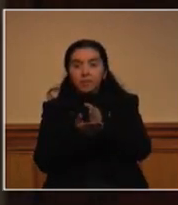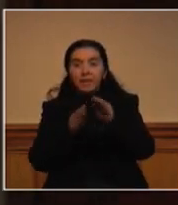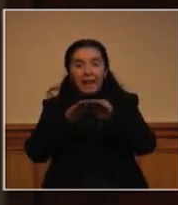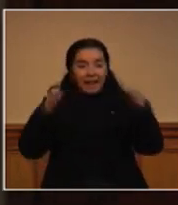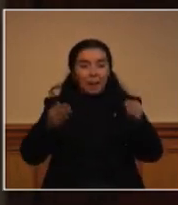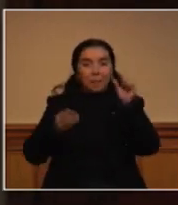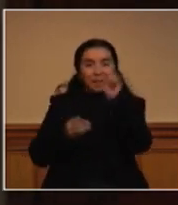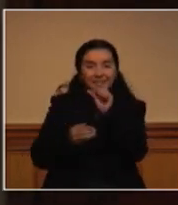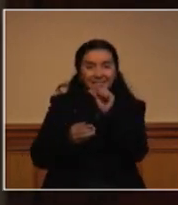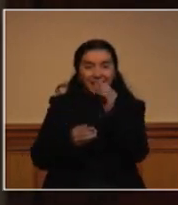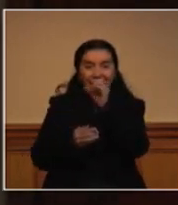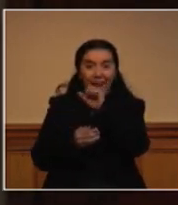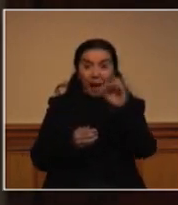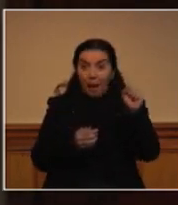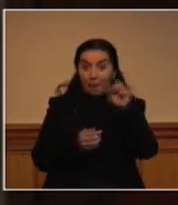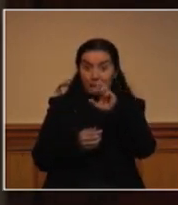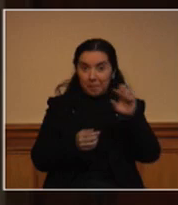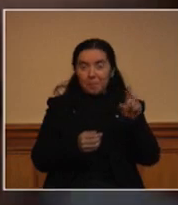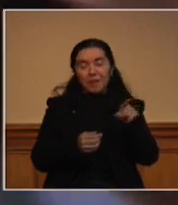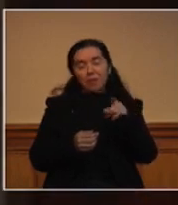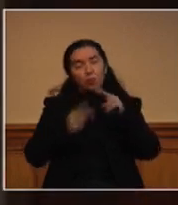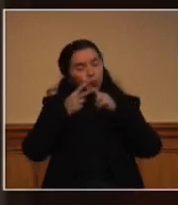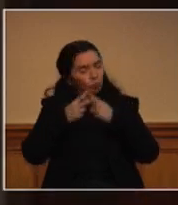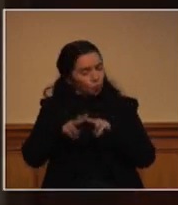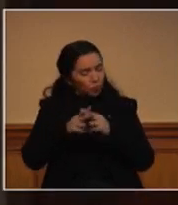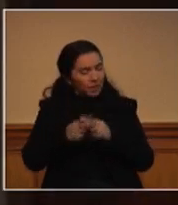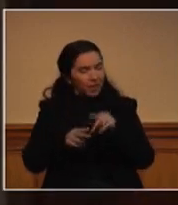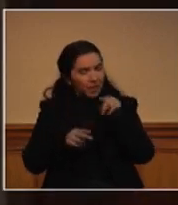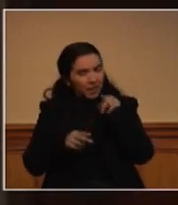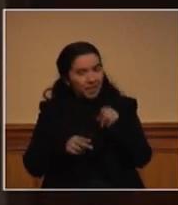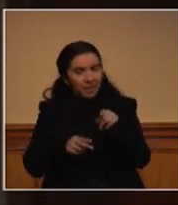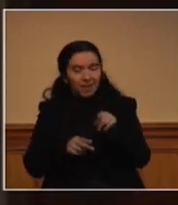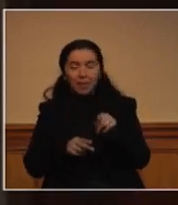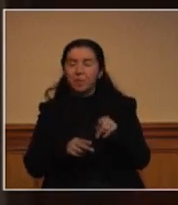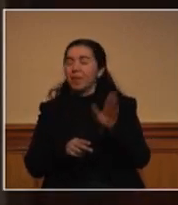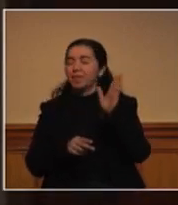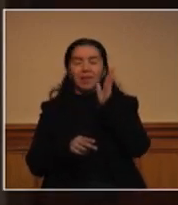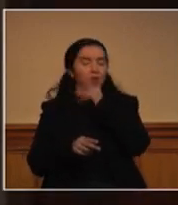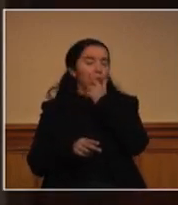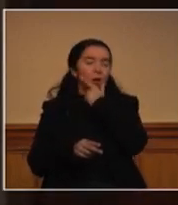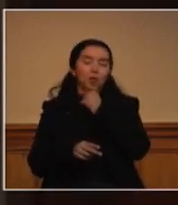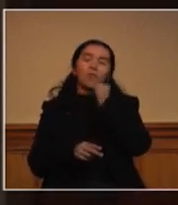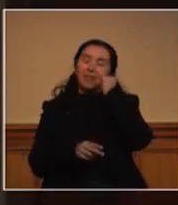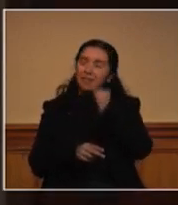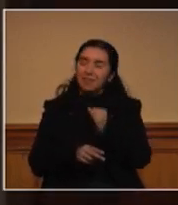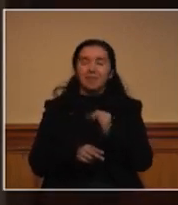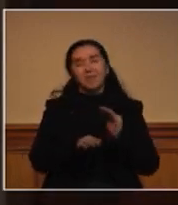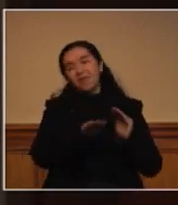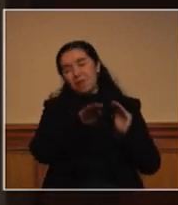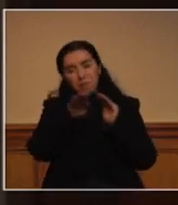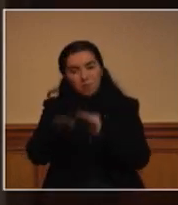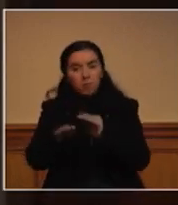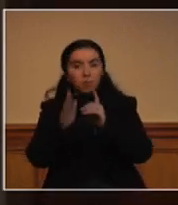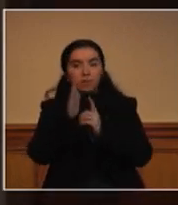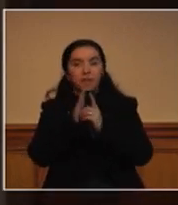mesita, que es una herramienta que indudablemente va a favorecer el desarrollo